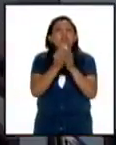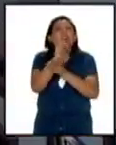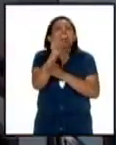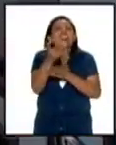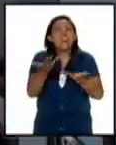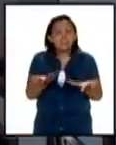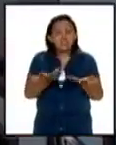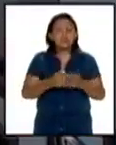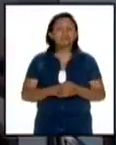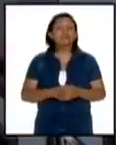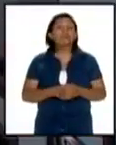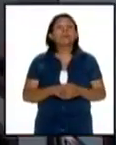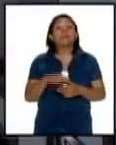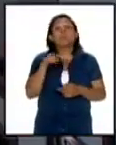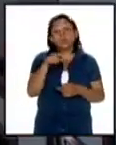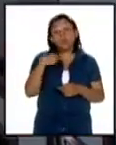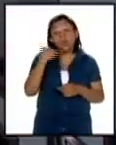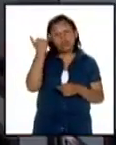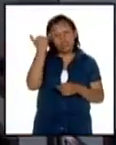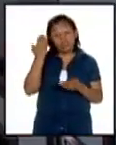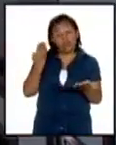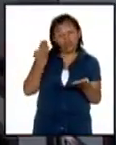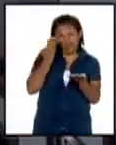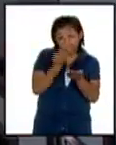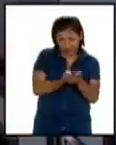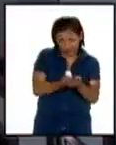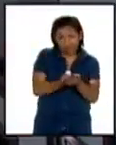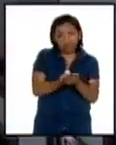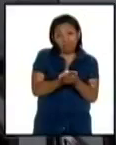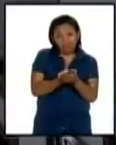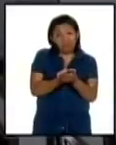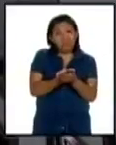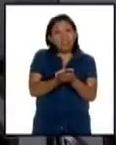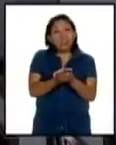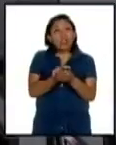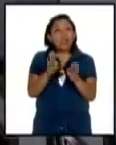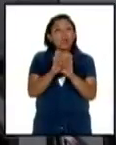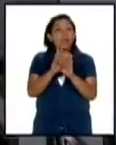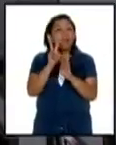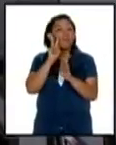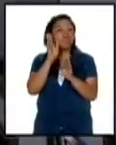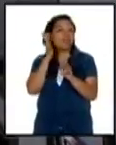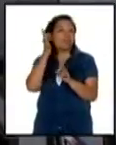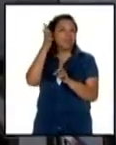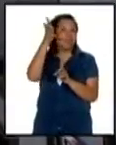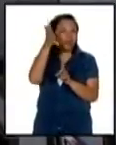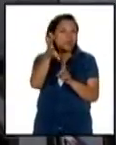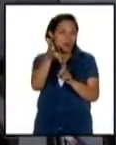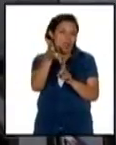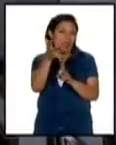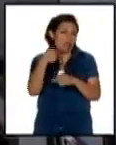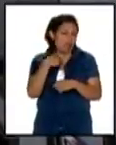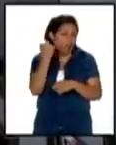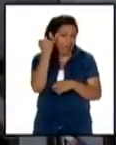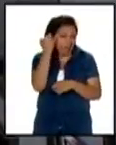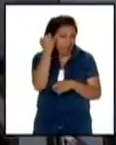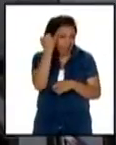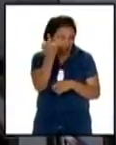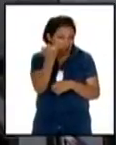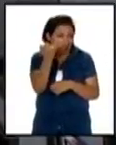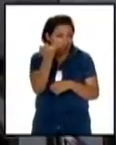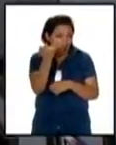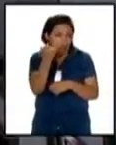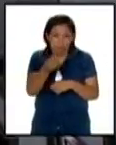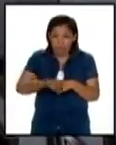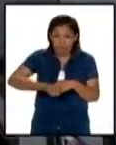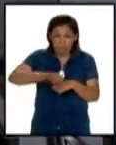esta es una propuesta, yo diría, muy visionaria, es una iniciativa pues la primera